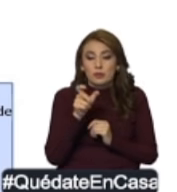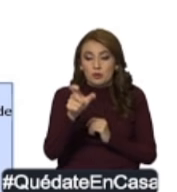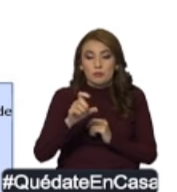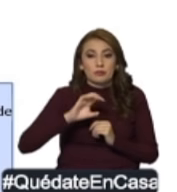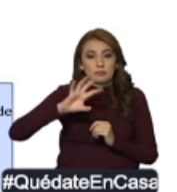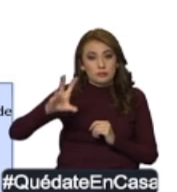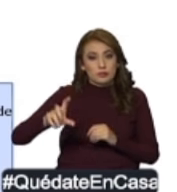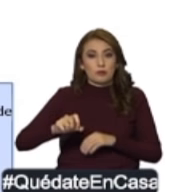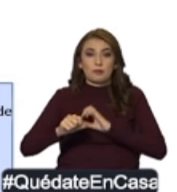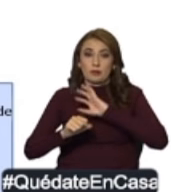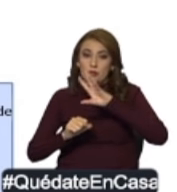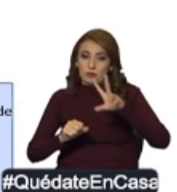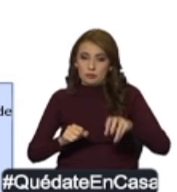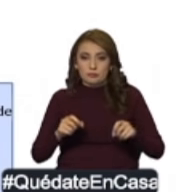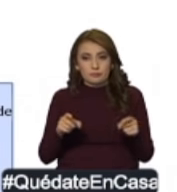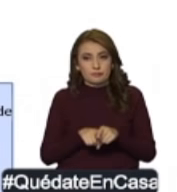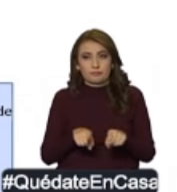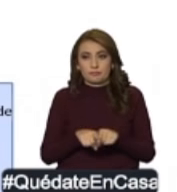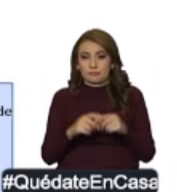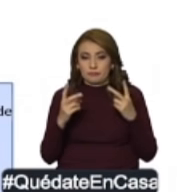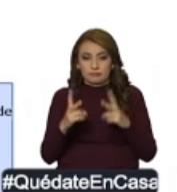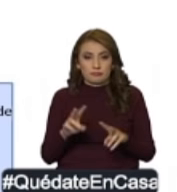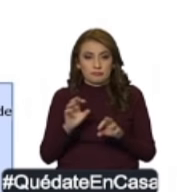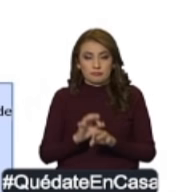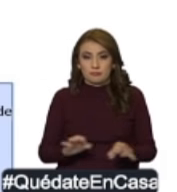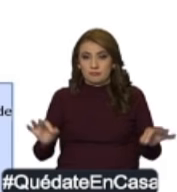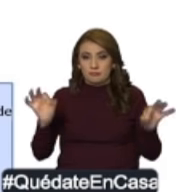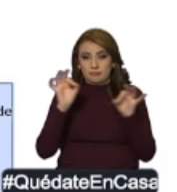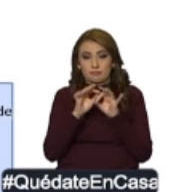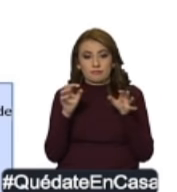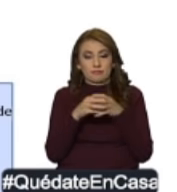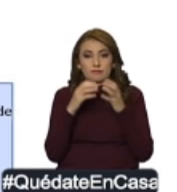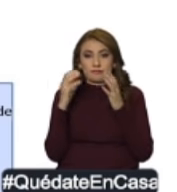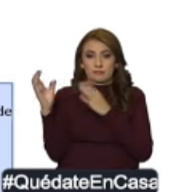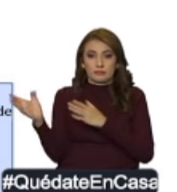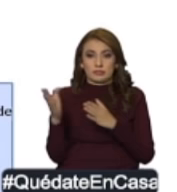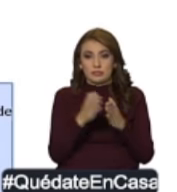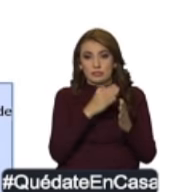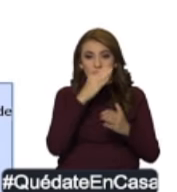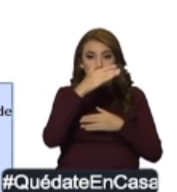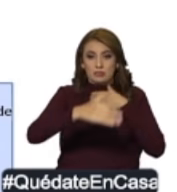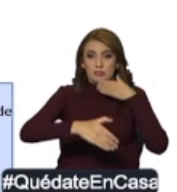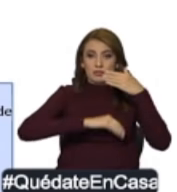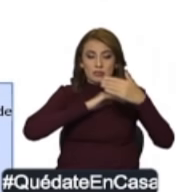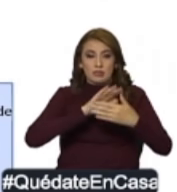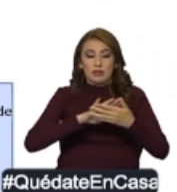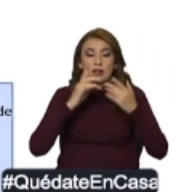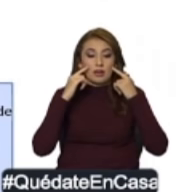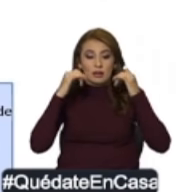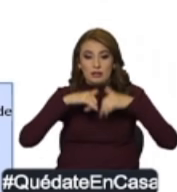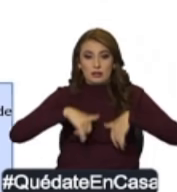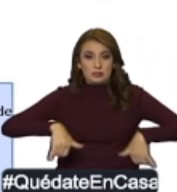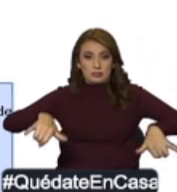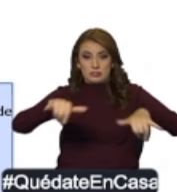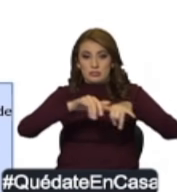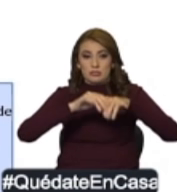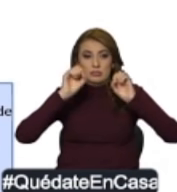tarjeta para hacer pagos de carácter fraudulento. El Ecuador ha registrado más de 13.000 ataques en este año y